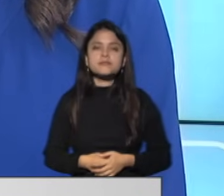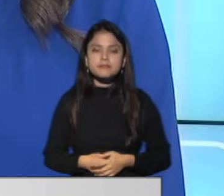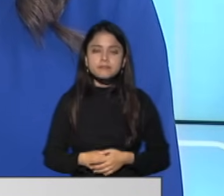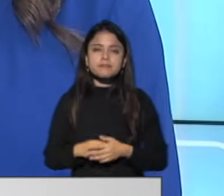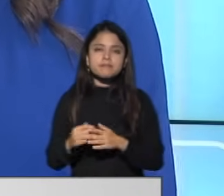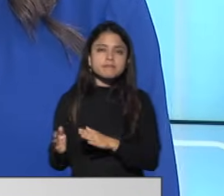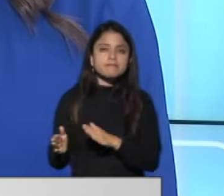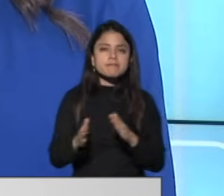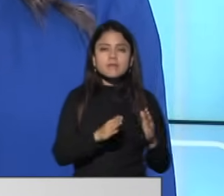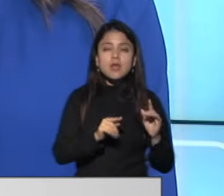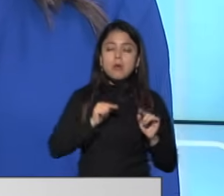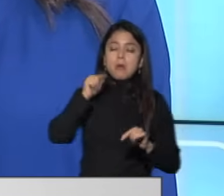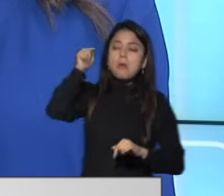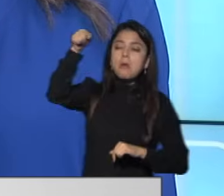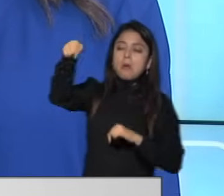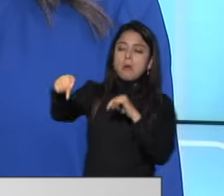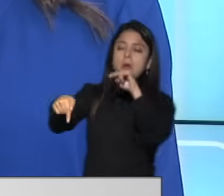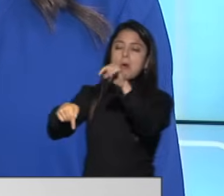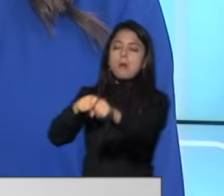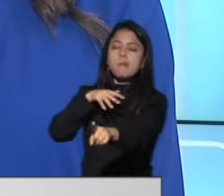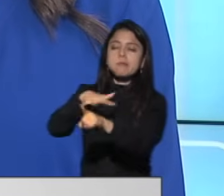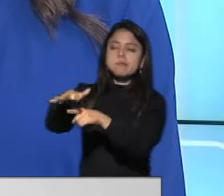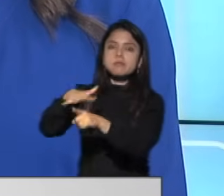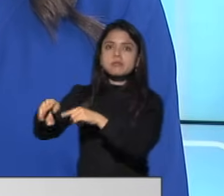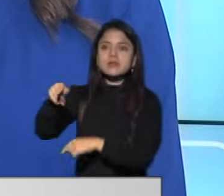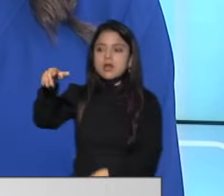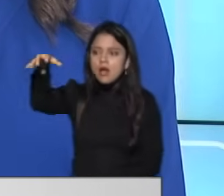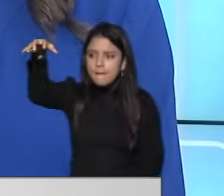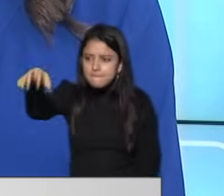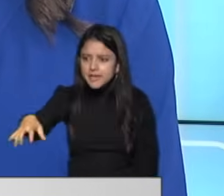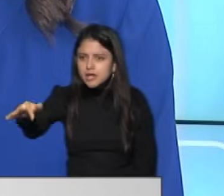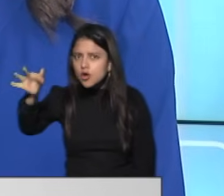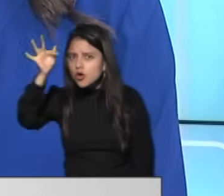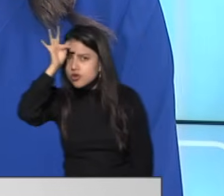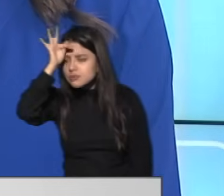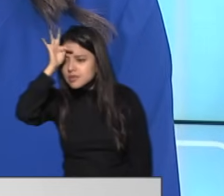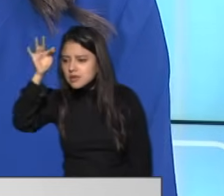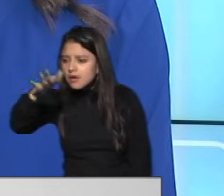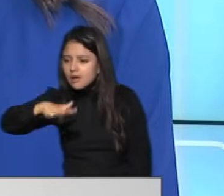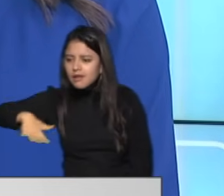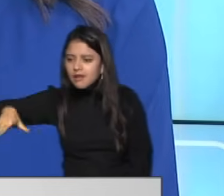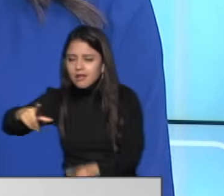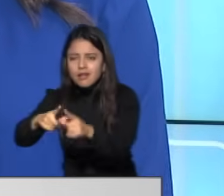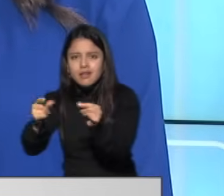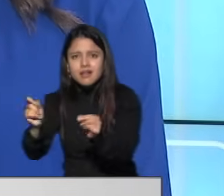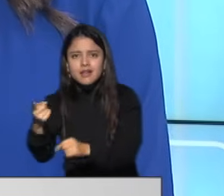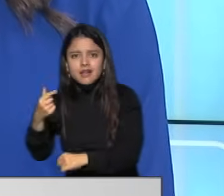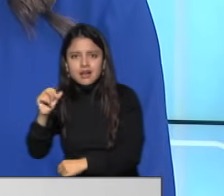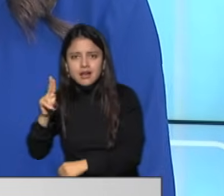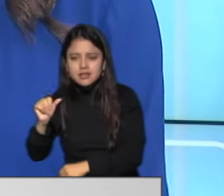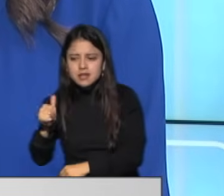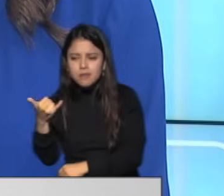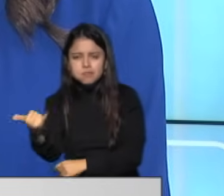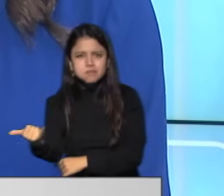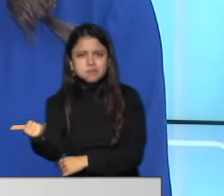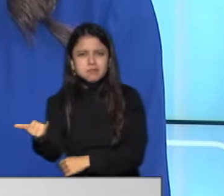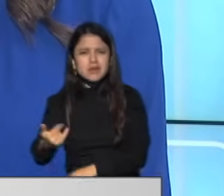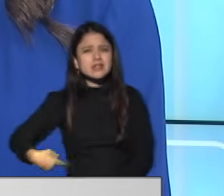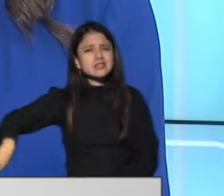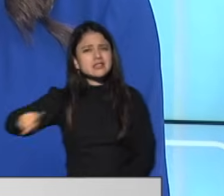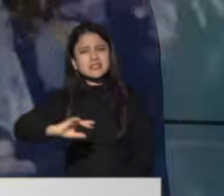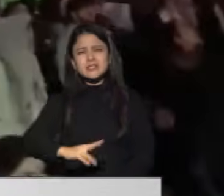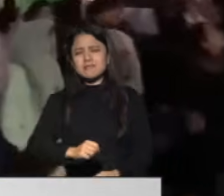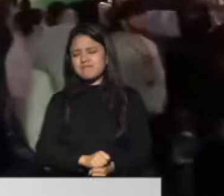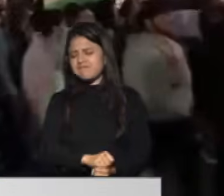dejó al menos 500 personas fallecidas, miles de personas protestan en diferentes ciudades del mundo y piden detener el genocidio en